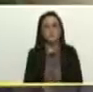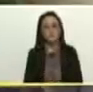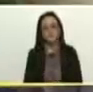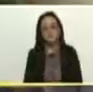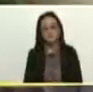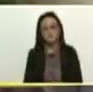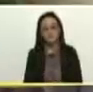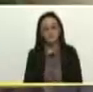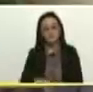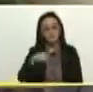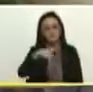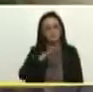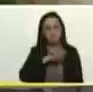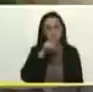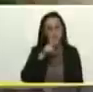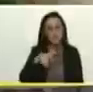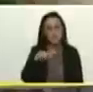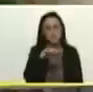desde nuestro pueblo.